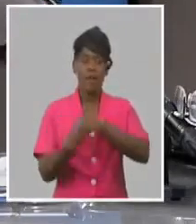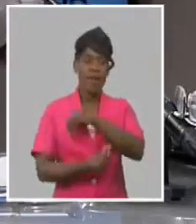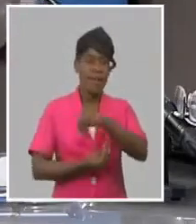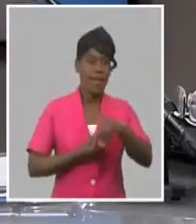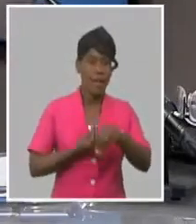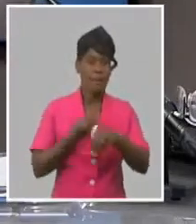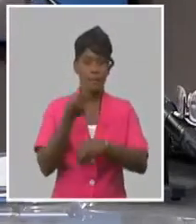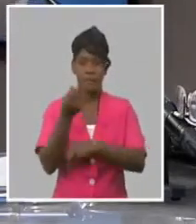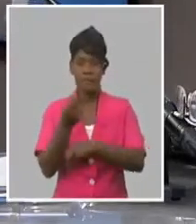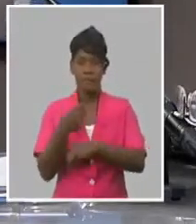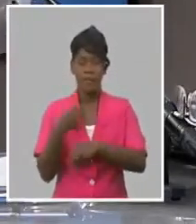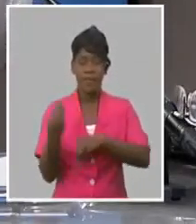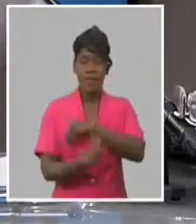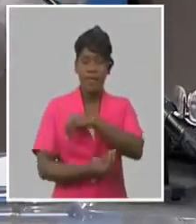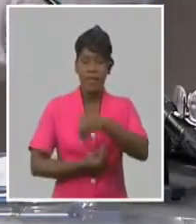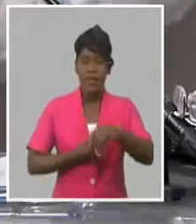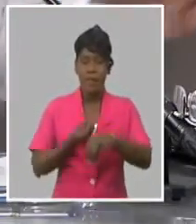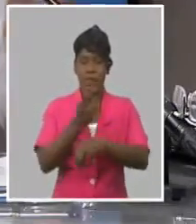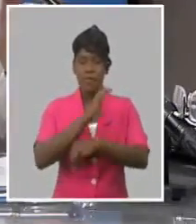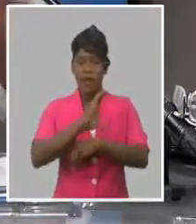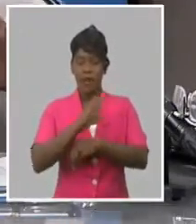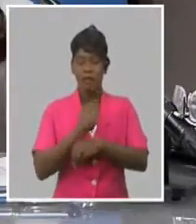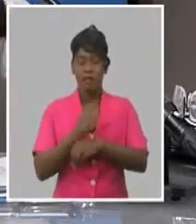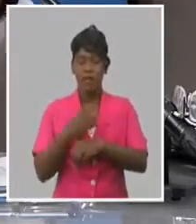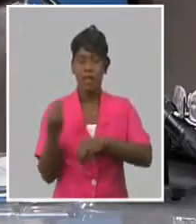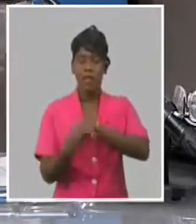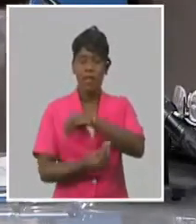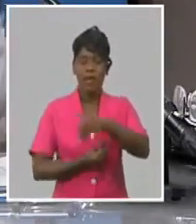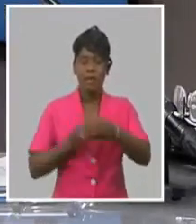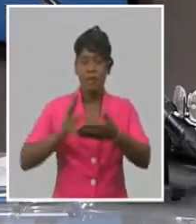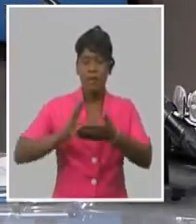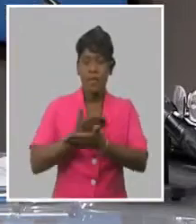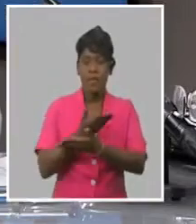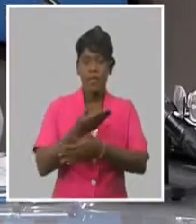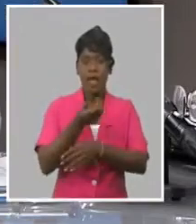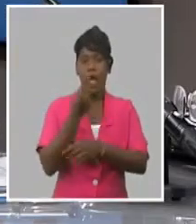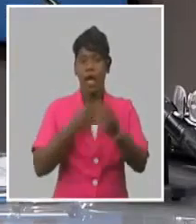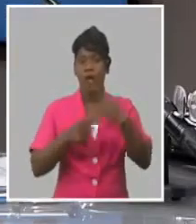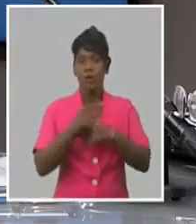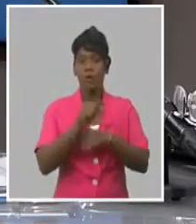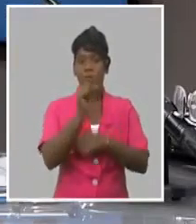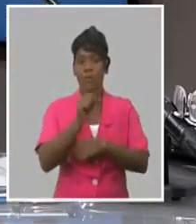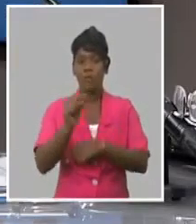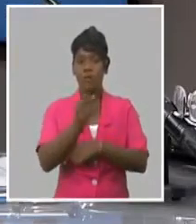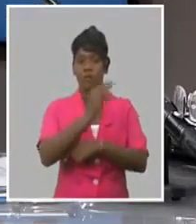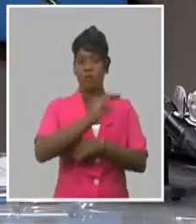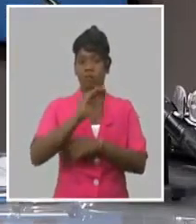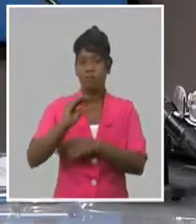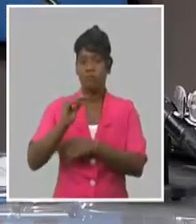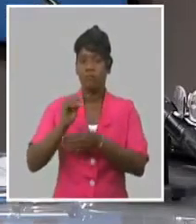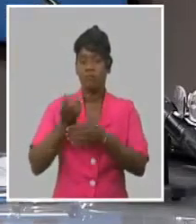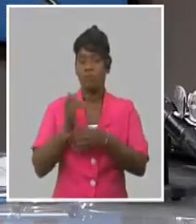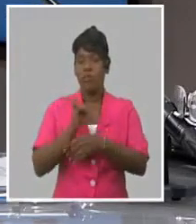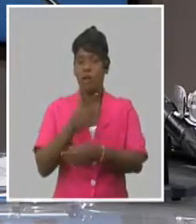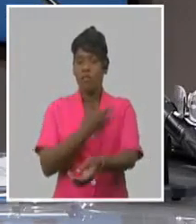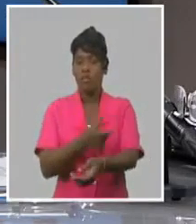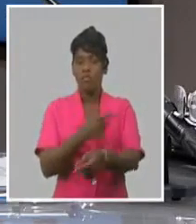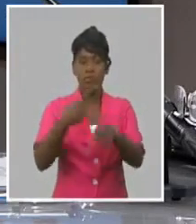resuelva todo, que en vez de 32 grupos, no sé cuántos tiene, tenga 15, nos meteríamos un enredo violento.